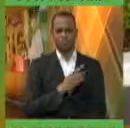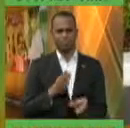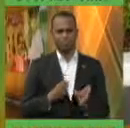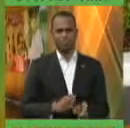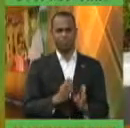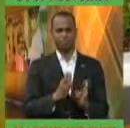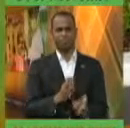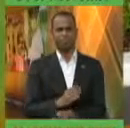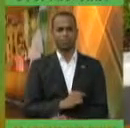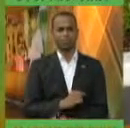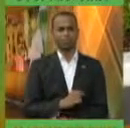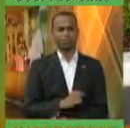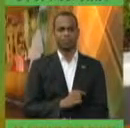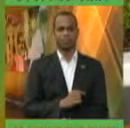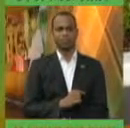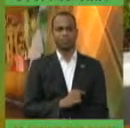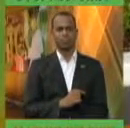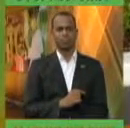pero